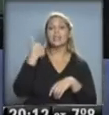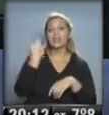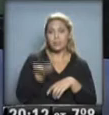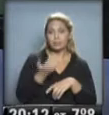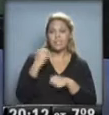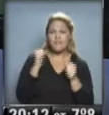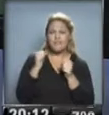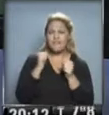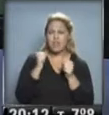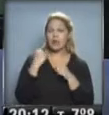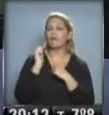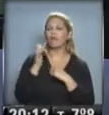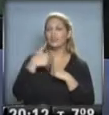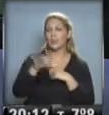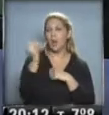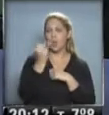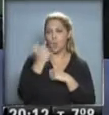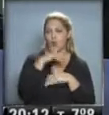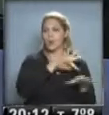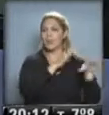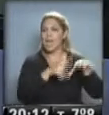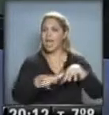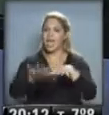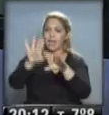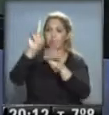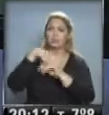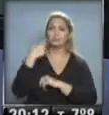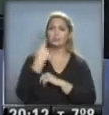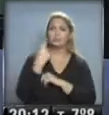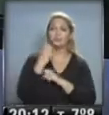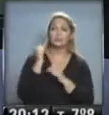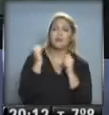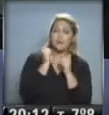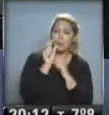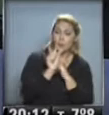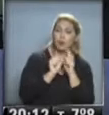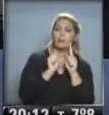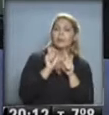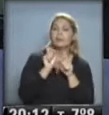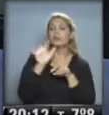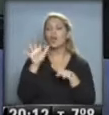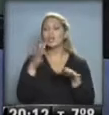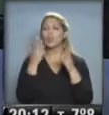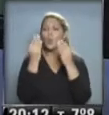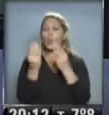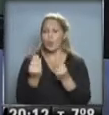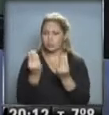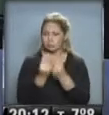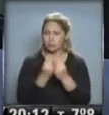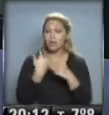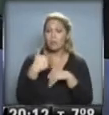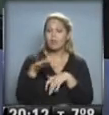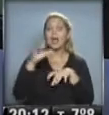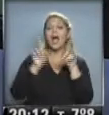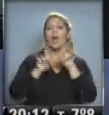llegará a partir del día jueves con vientos del sector sur. Ha pasado un primer frente frío, ha quedado el tiempo bastante húmedo en la región, la